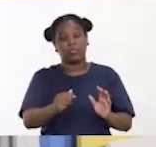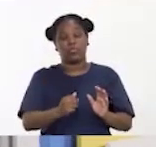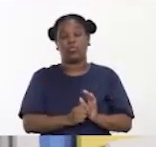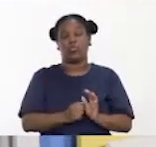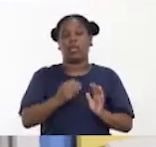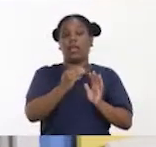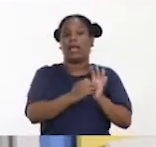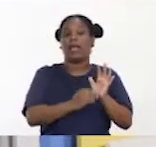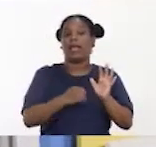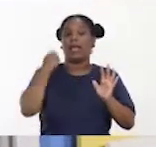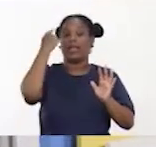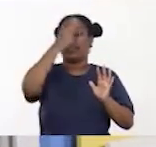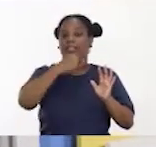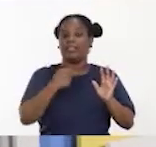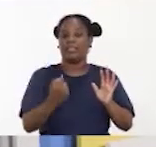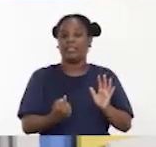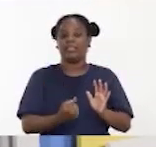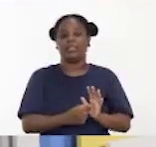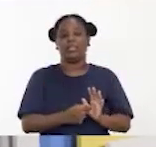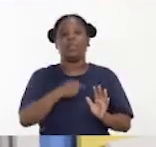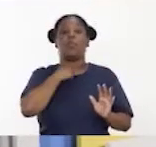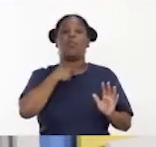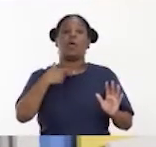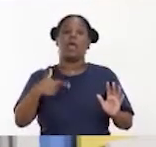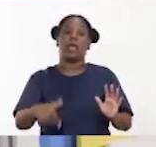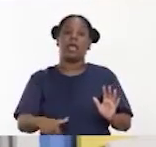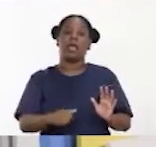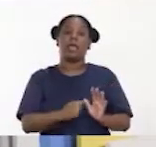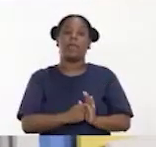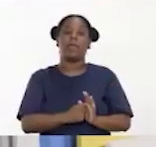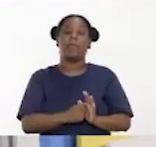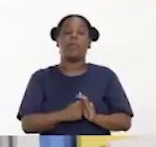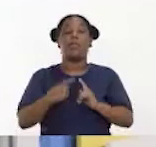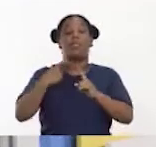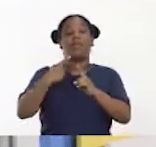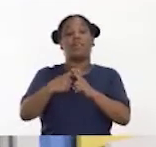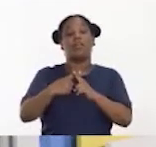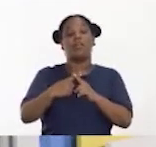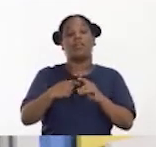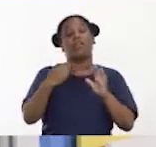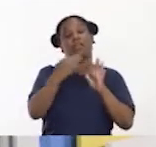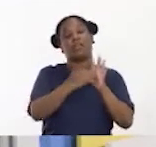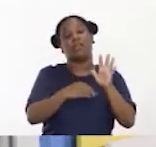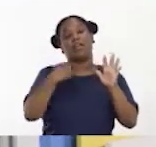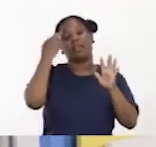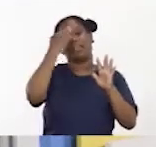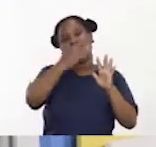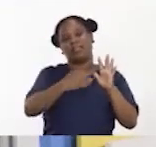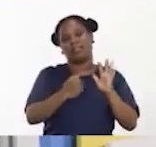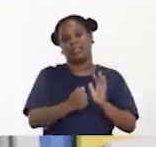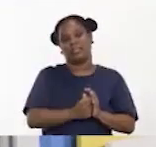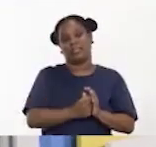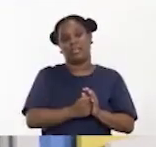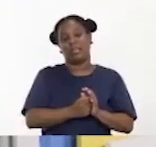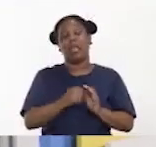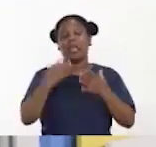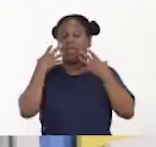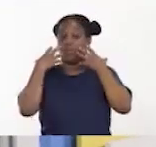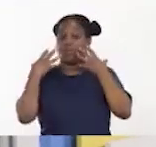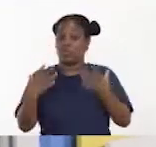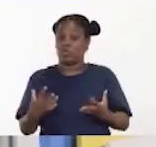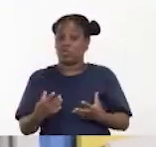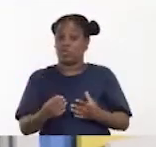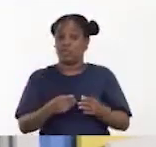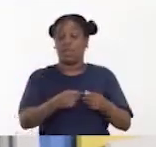esa persona y creo que es un ejemplo de variable cualitativa. También es